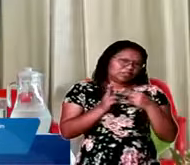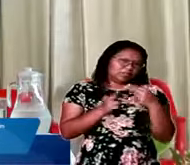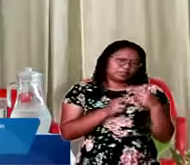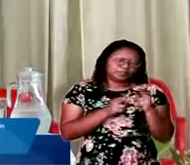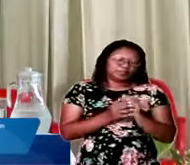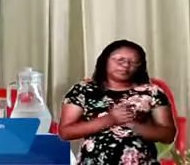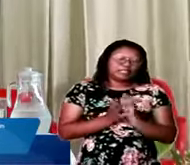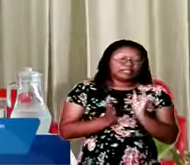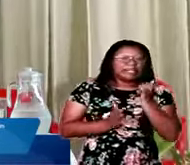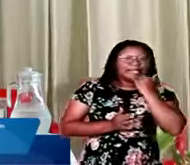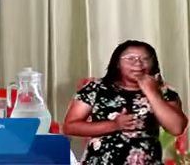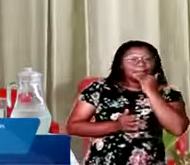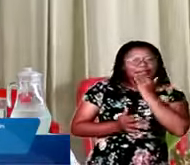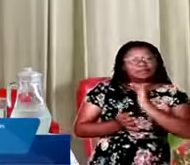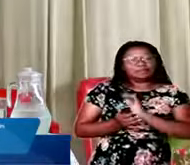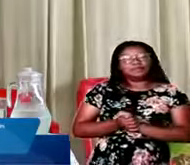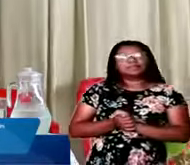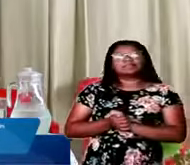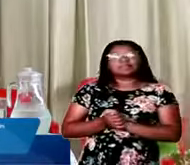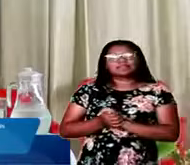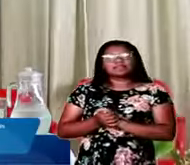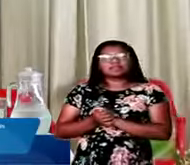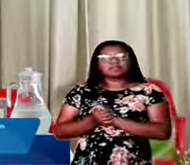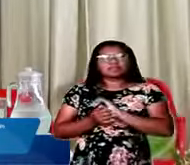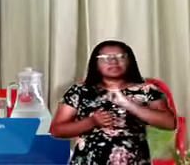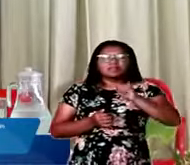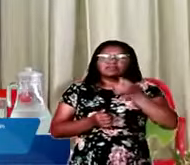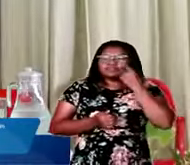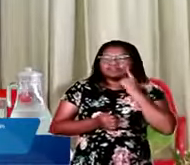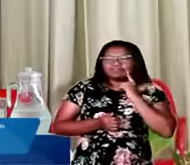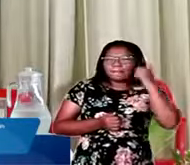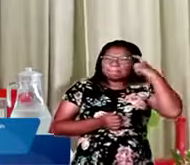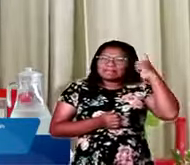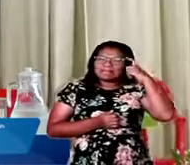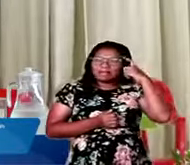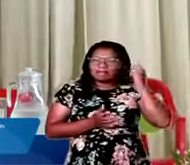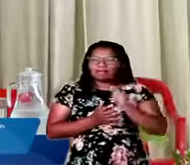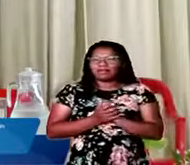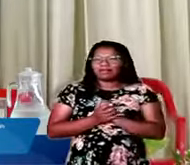sangre, el de la misma familia, el racismo.